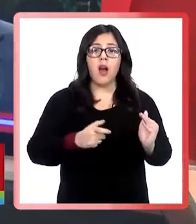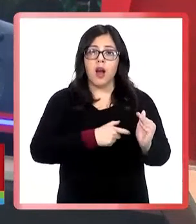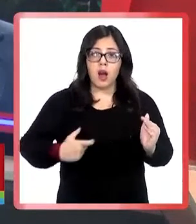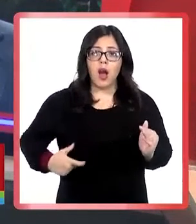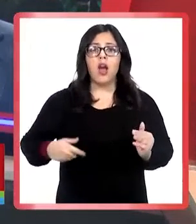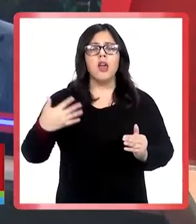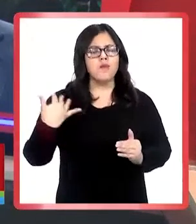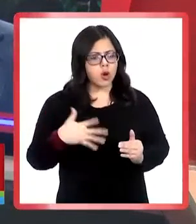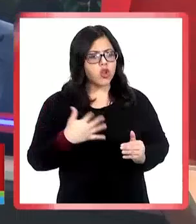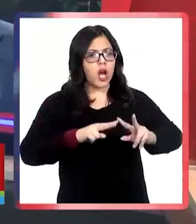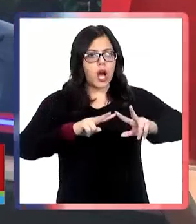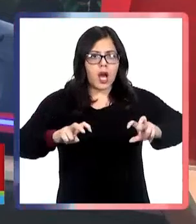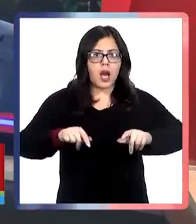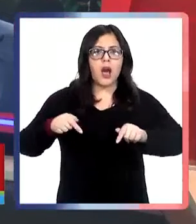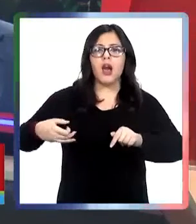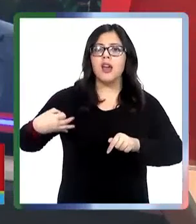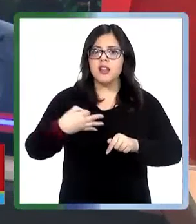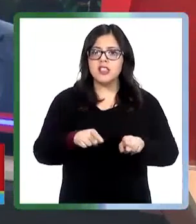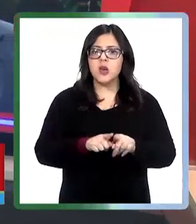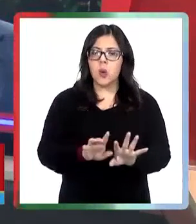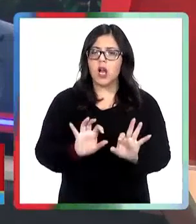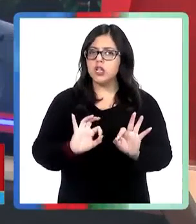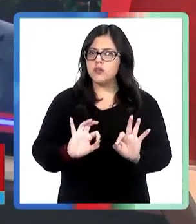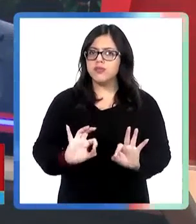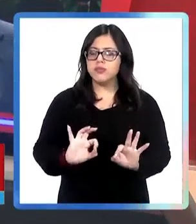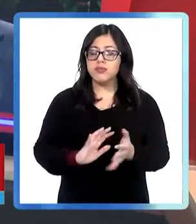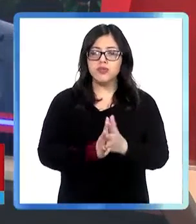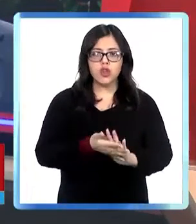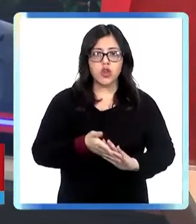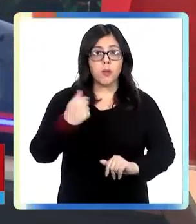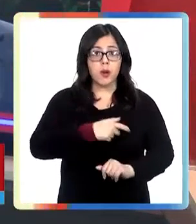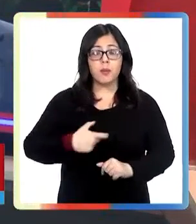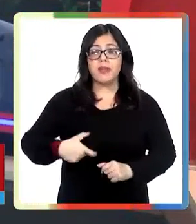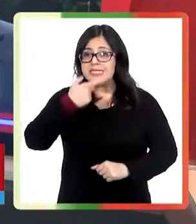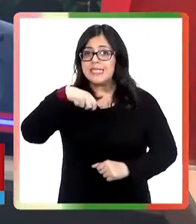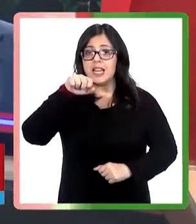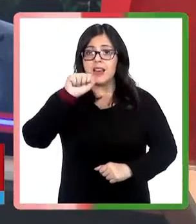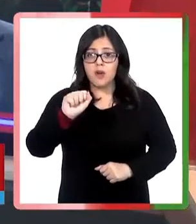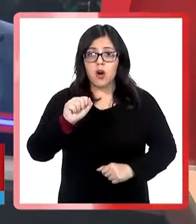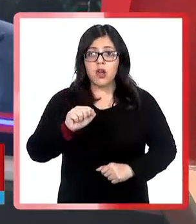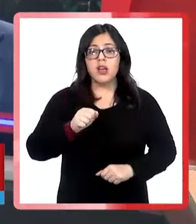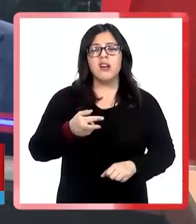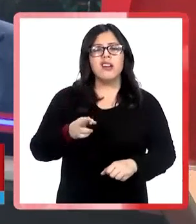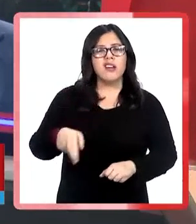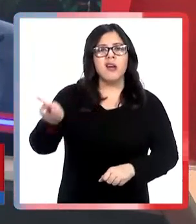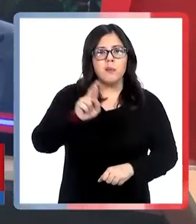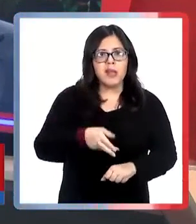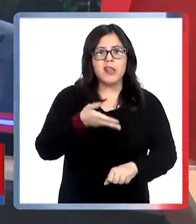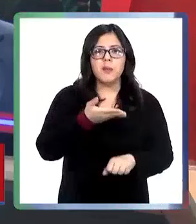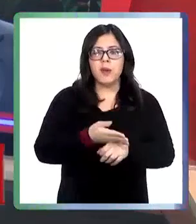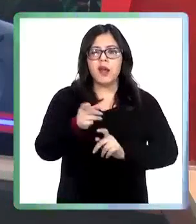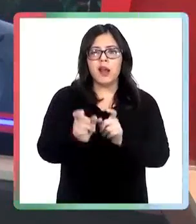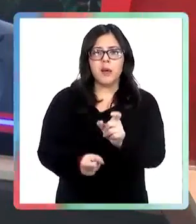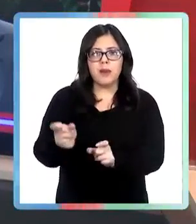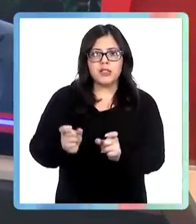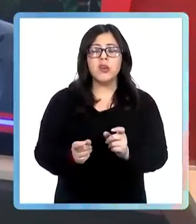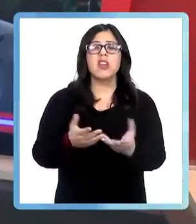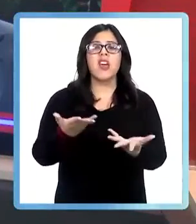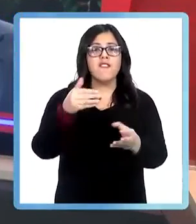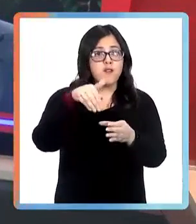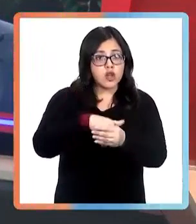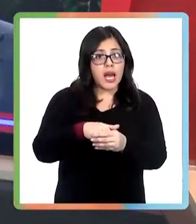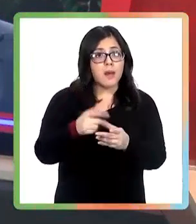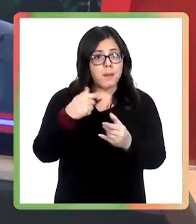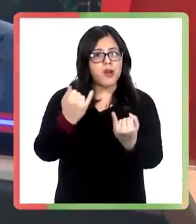La Moneda valoraron esta investigación y afirman que va en el sentido correcto, mientras el presidente Gabriel Boric insiste en su llamado a la